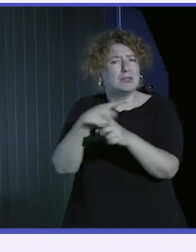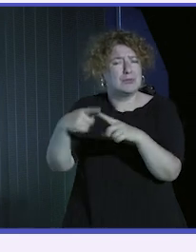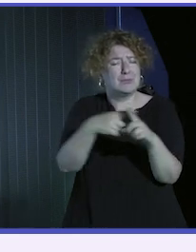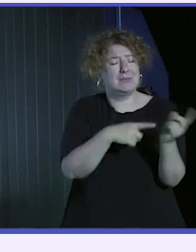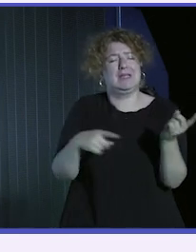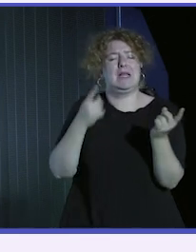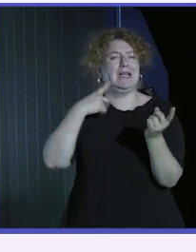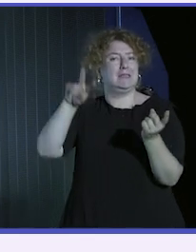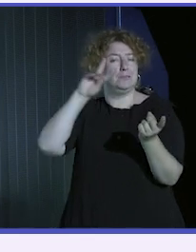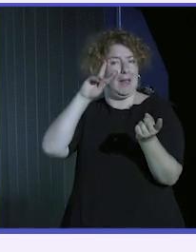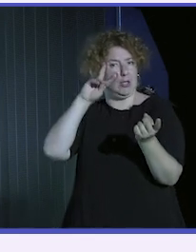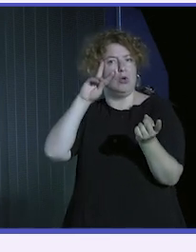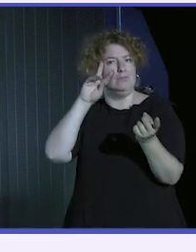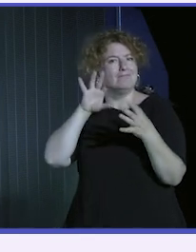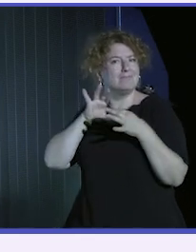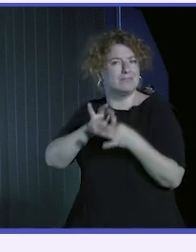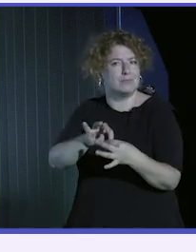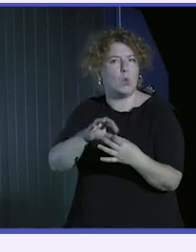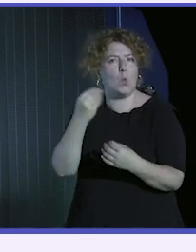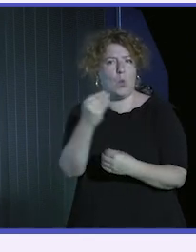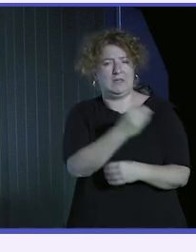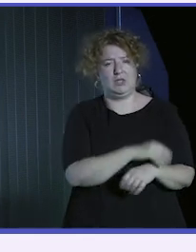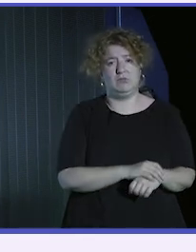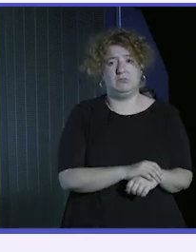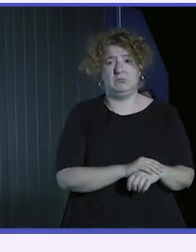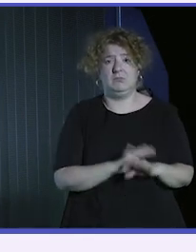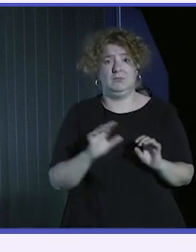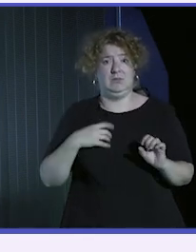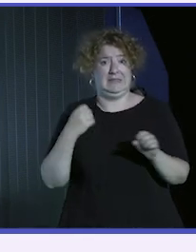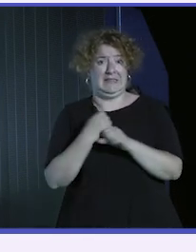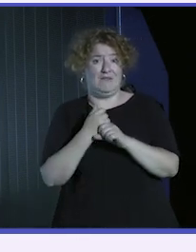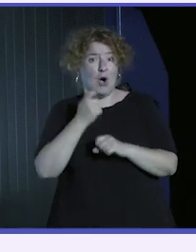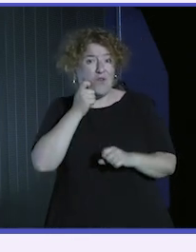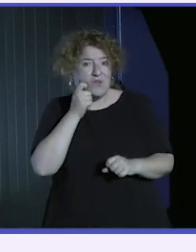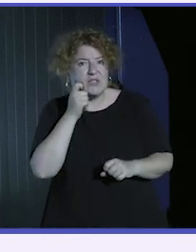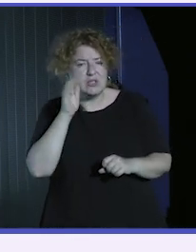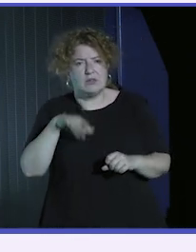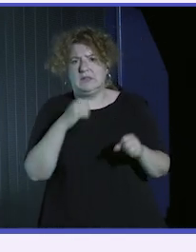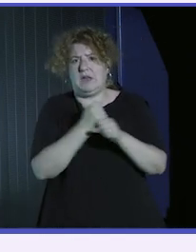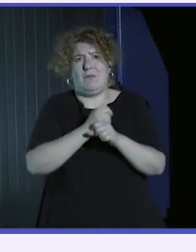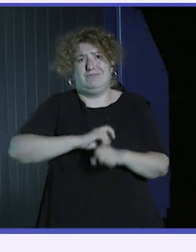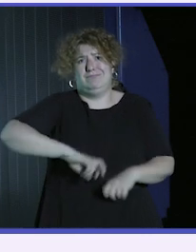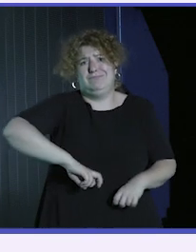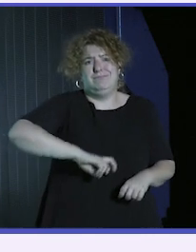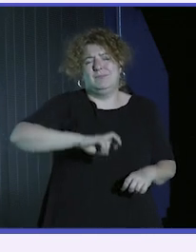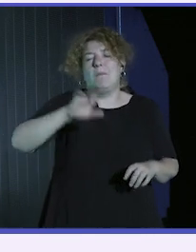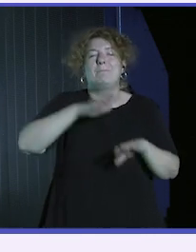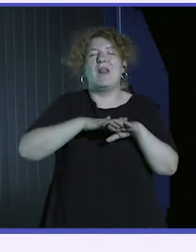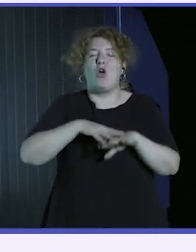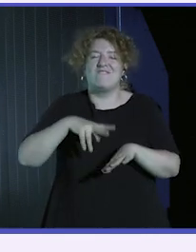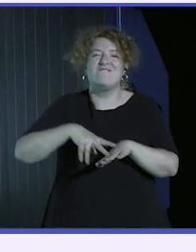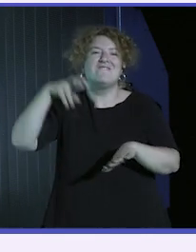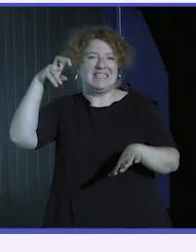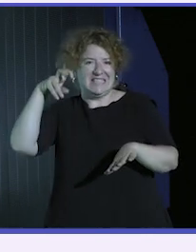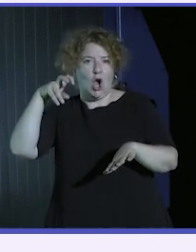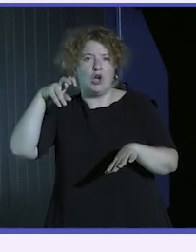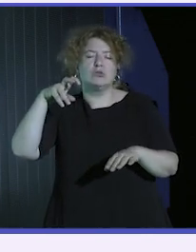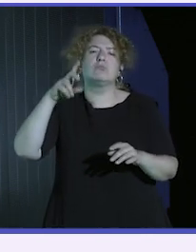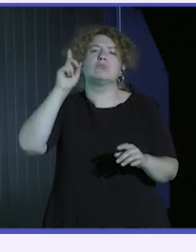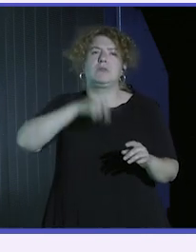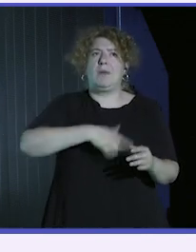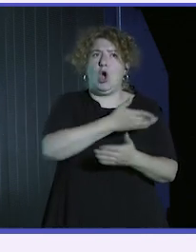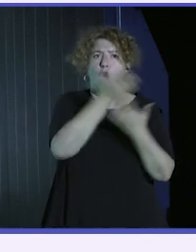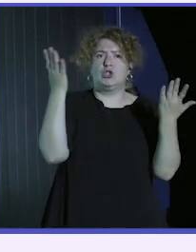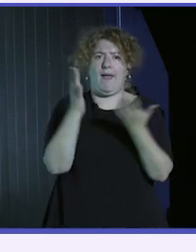torno a la cuántica, por lo tanto no solamente los físicos van a tener trabajo aquí, sino que hay muchas otras disciplinas que van a poder colaborar de esto.